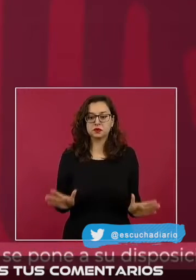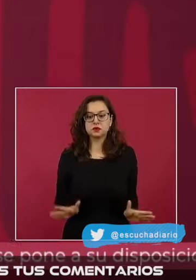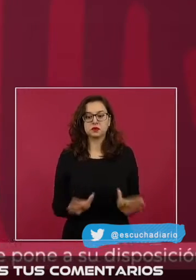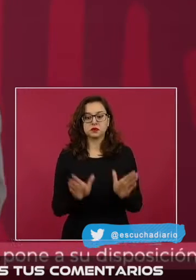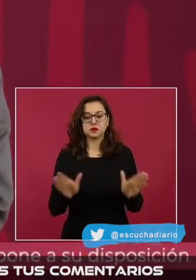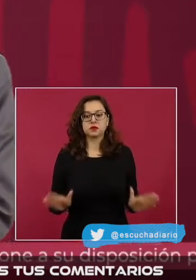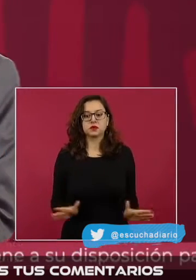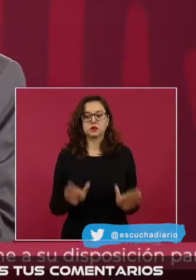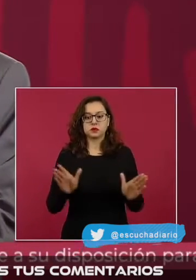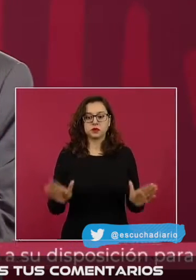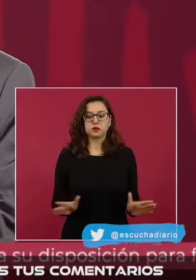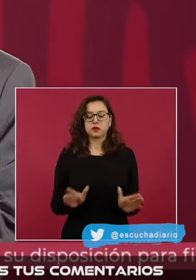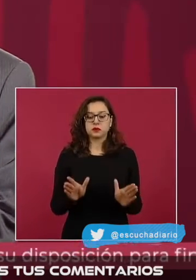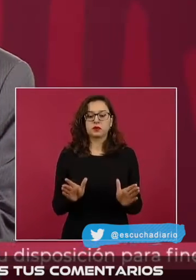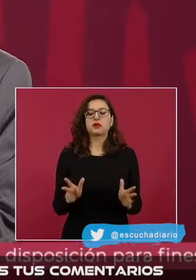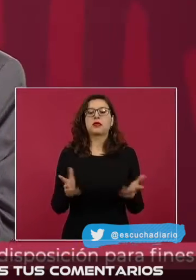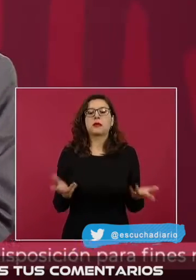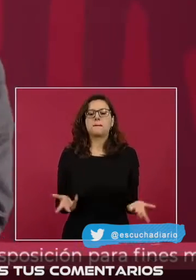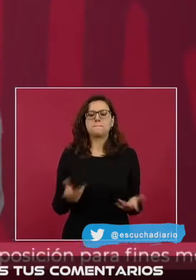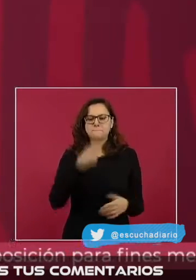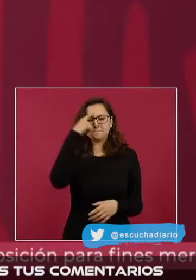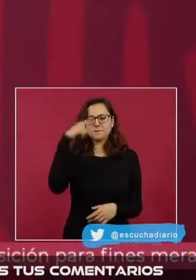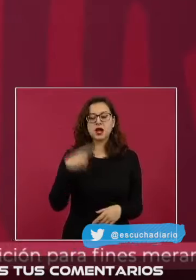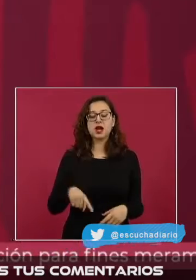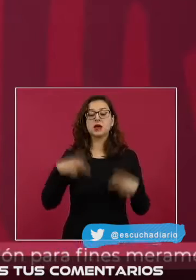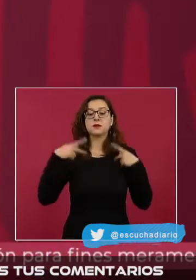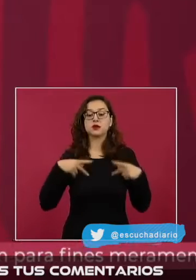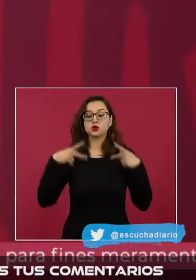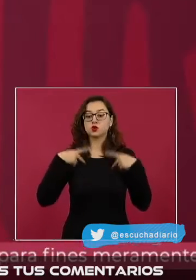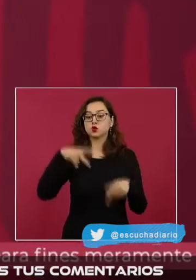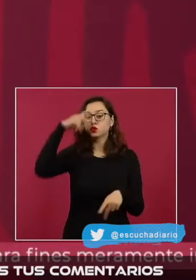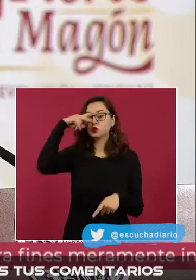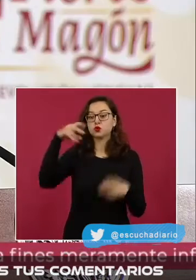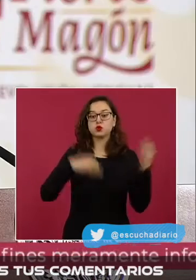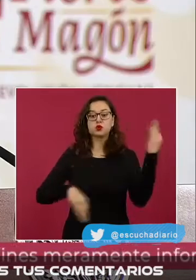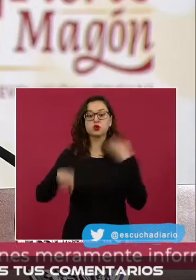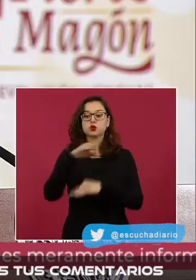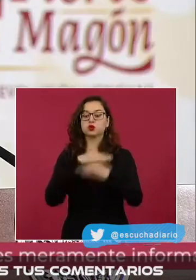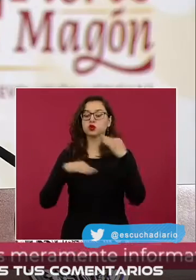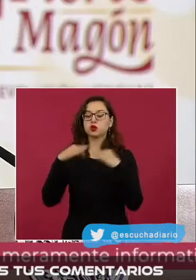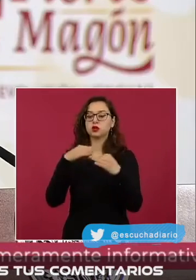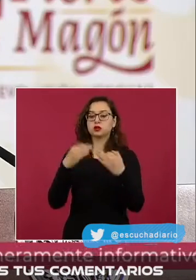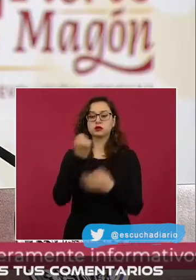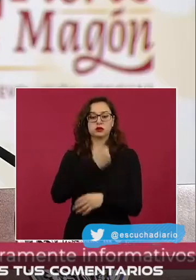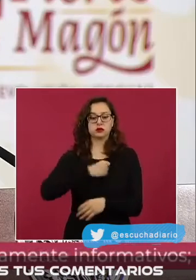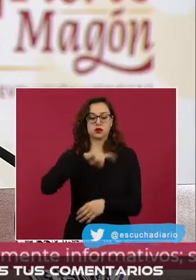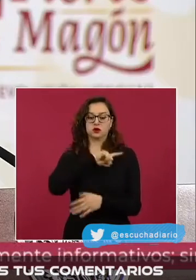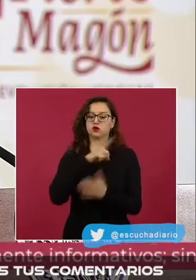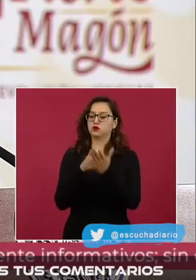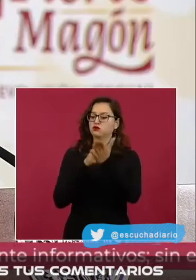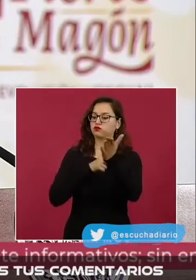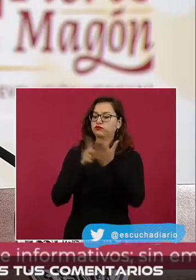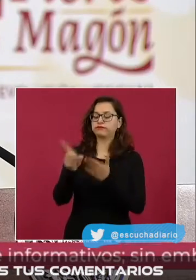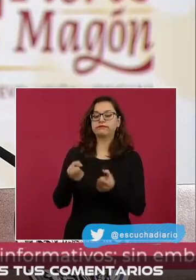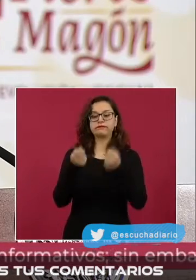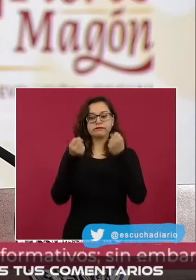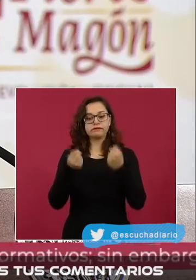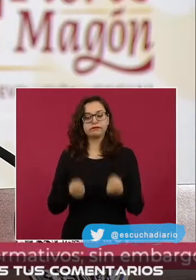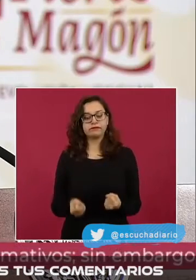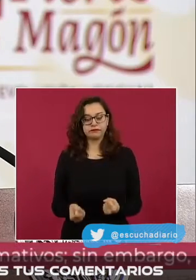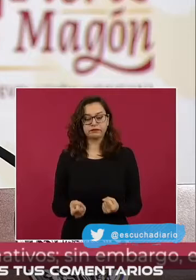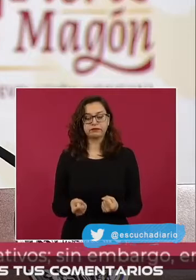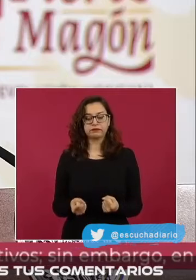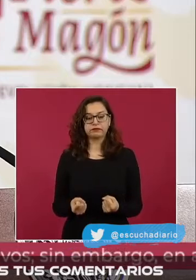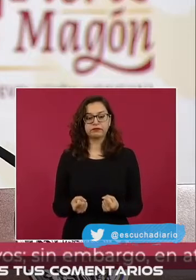en la investigación del ministro Arturo Saldívar y de las recomendaciones de la Comisión Nacional de Derechos Humanos. Lo anterior lo confirma